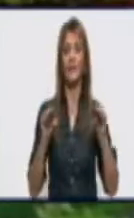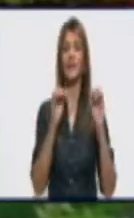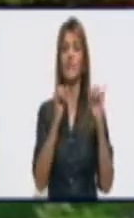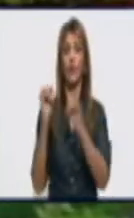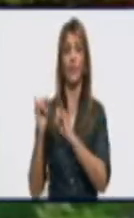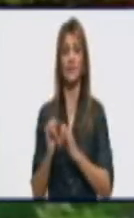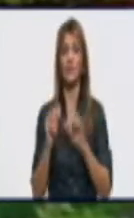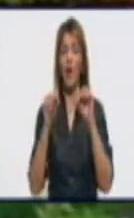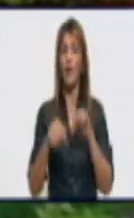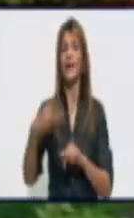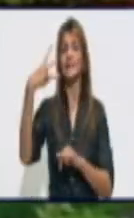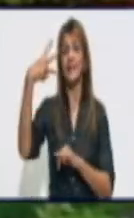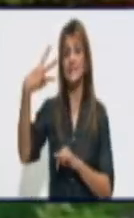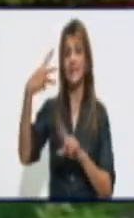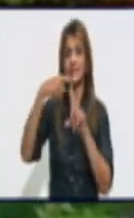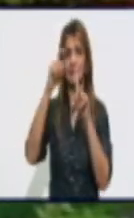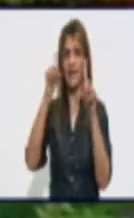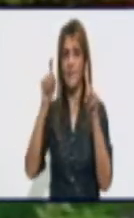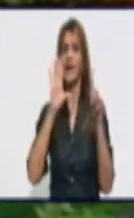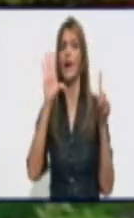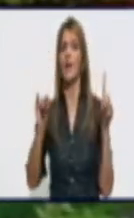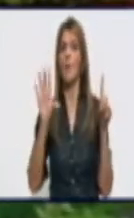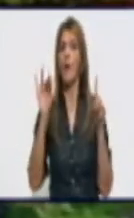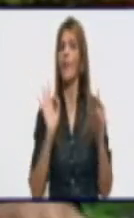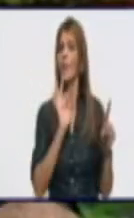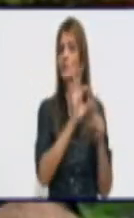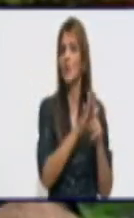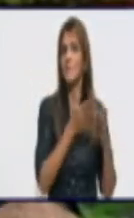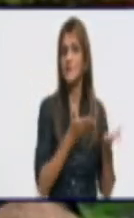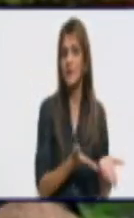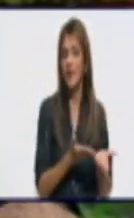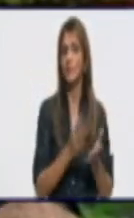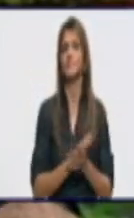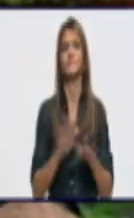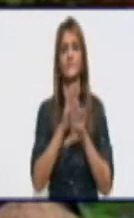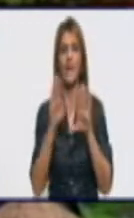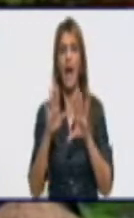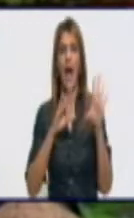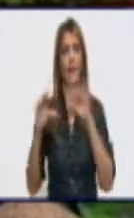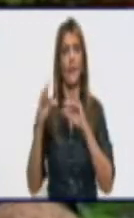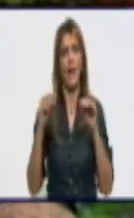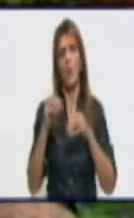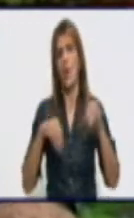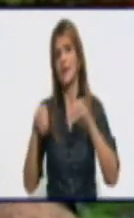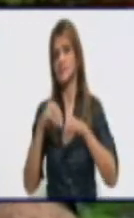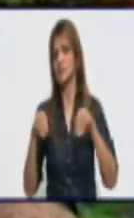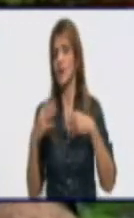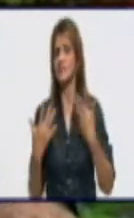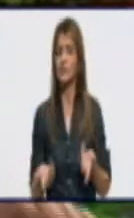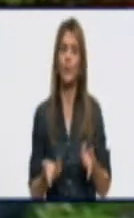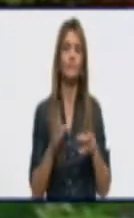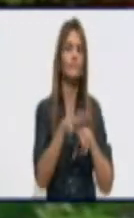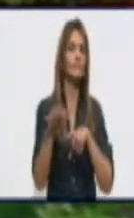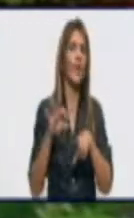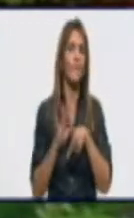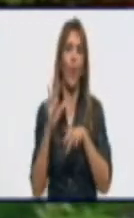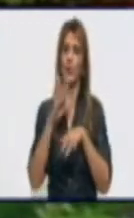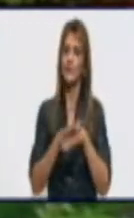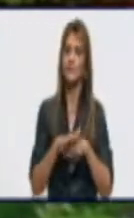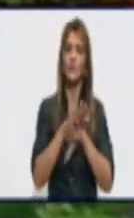Al tercer tema que habíamos anunciado para la jornada de hoy, ya abordamos todo lo relacionado con la situación epidemiológica, también